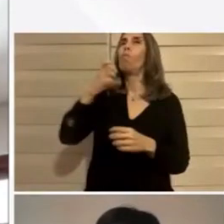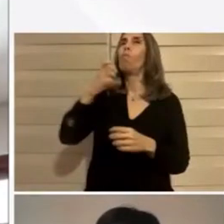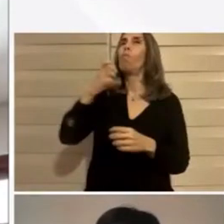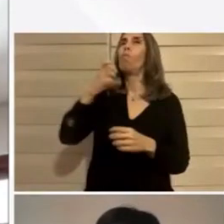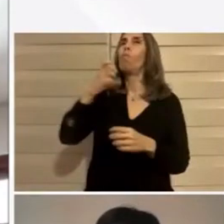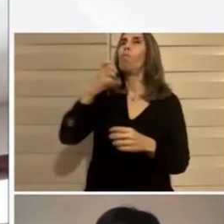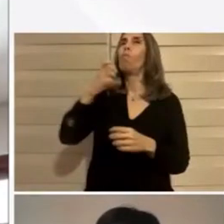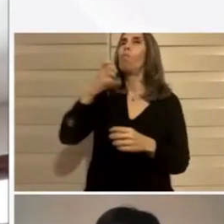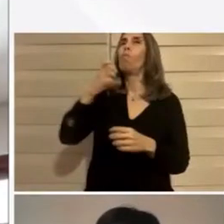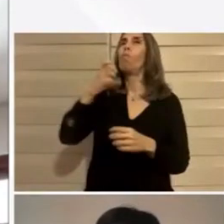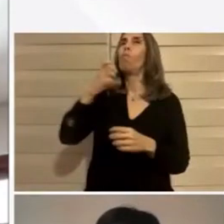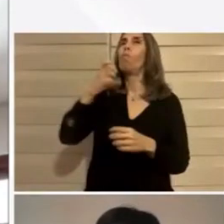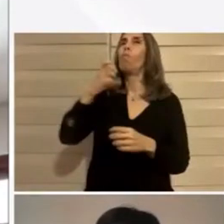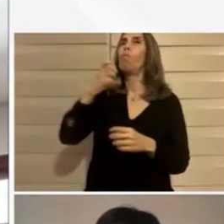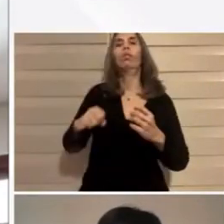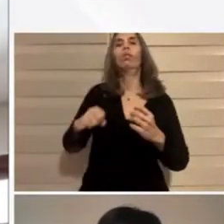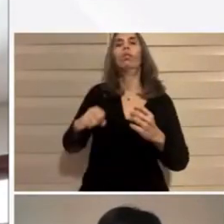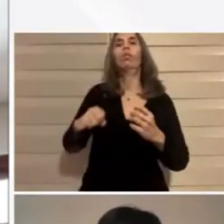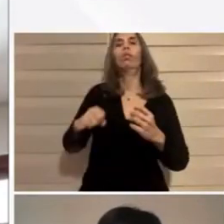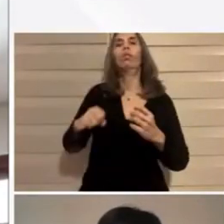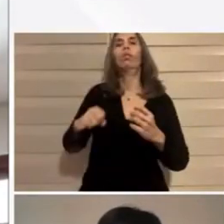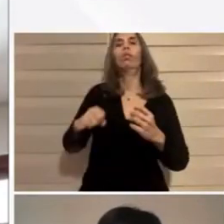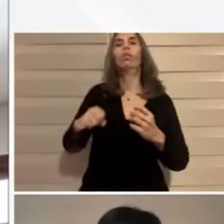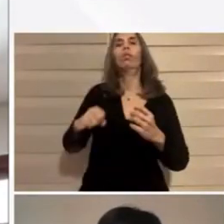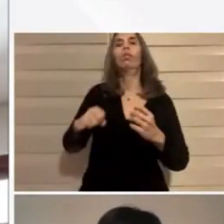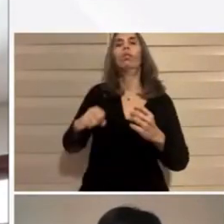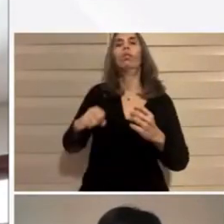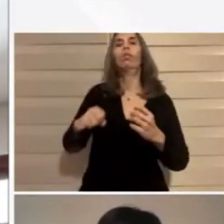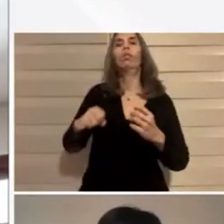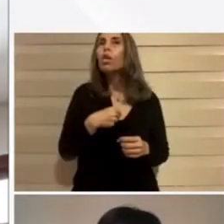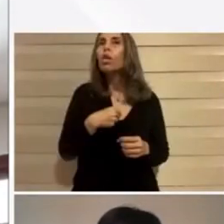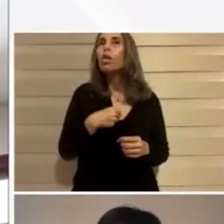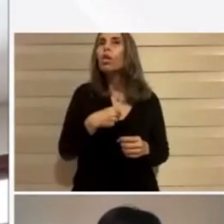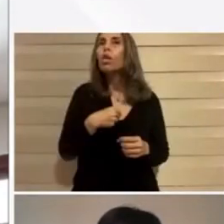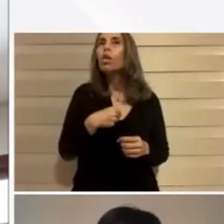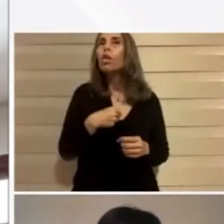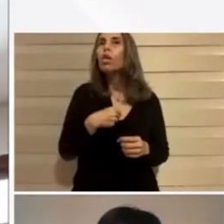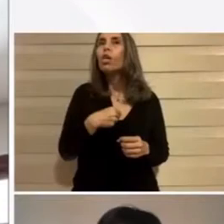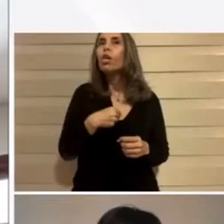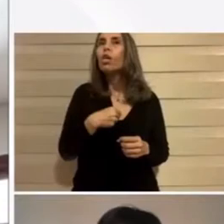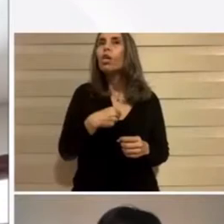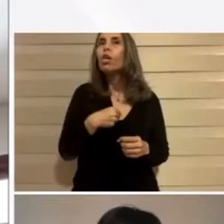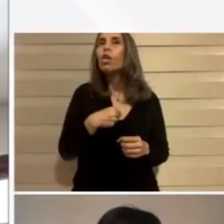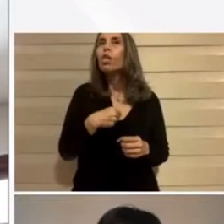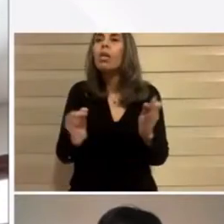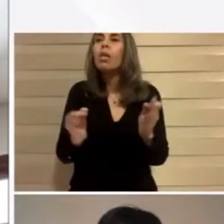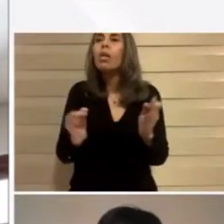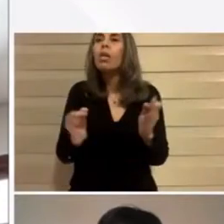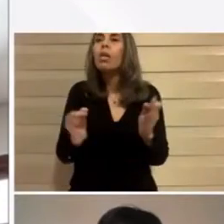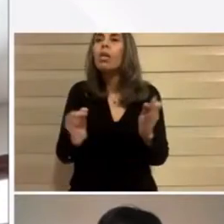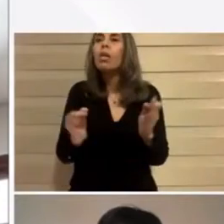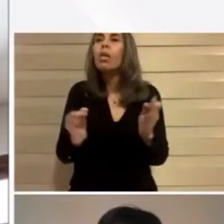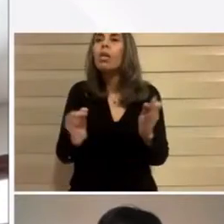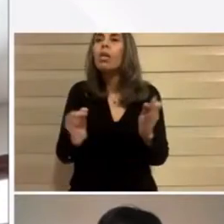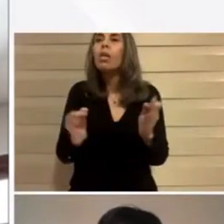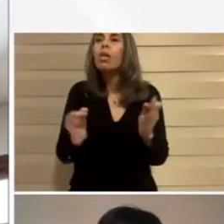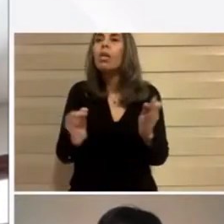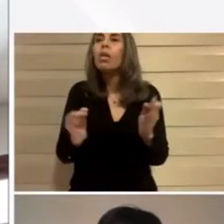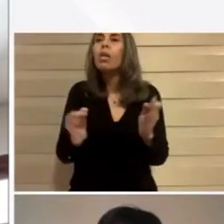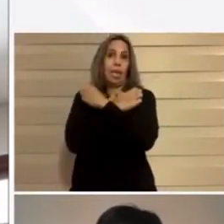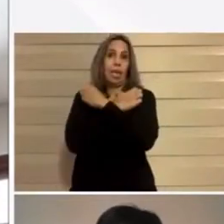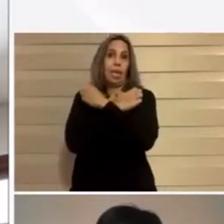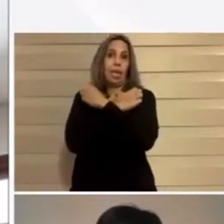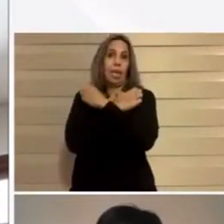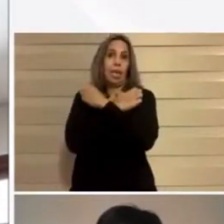pregunta. ¿Por qué es financiera? Y es que la ciencia, el arte,